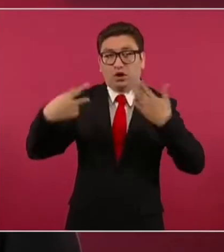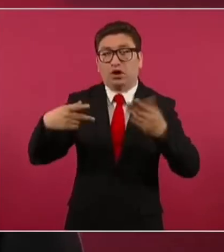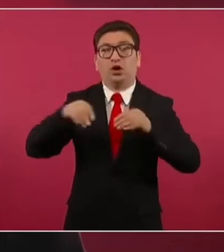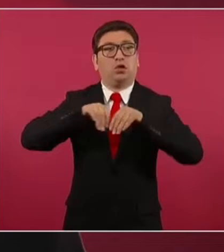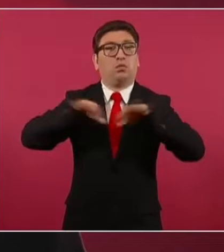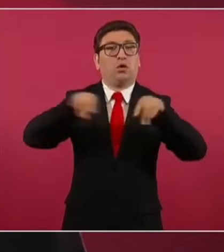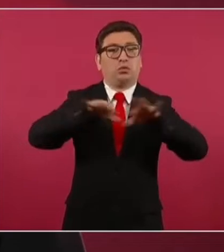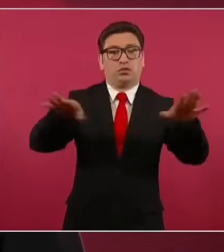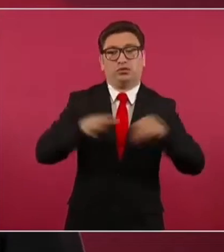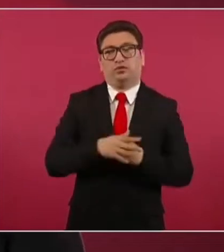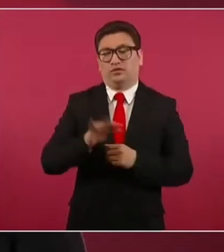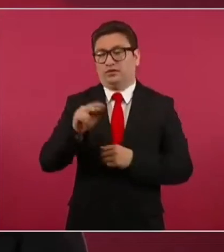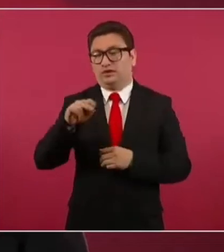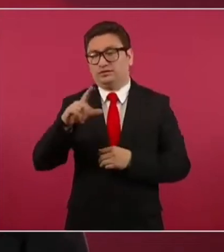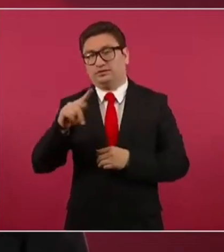el Financial Times,